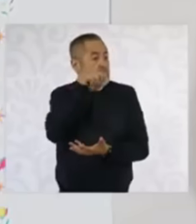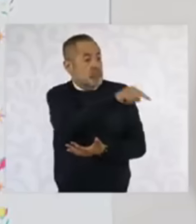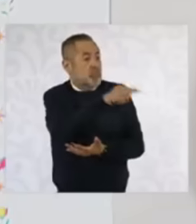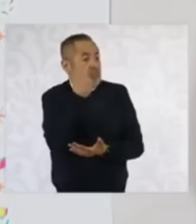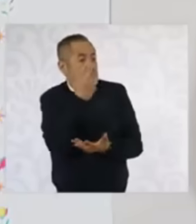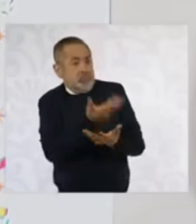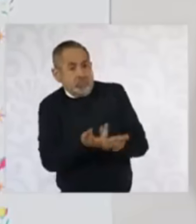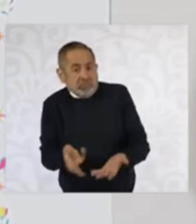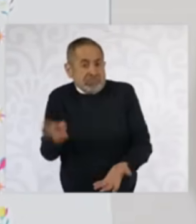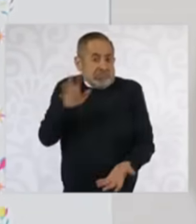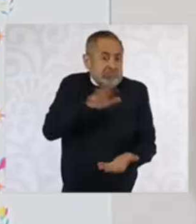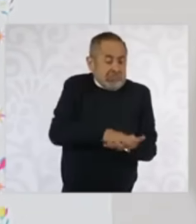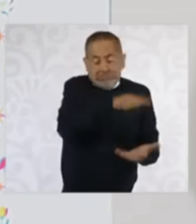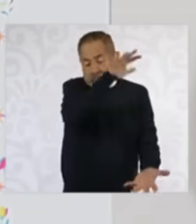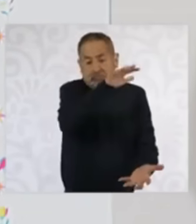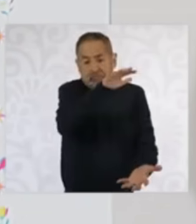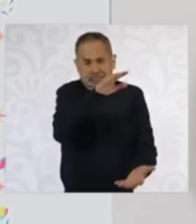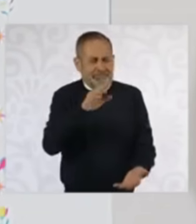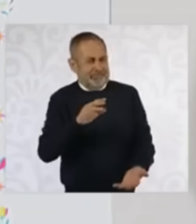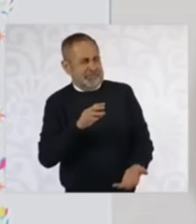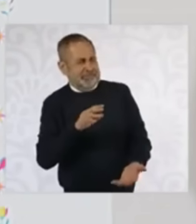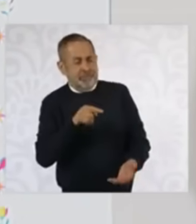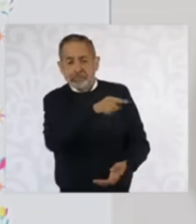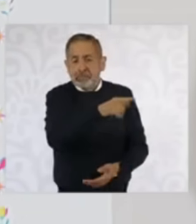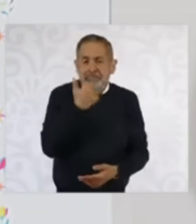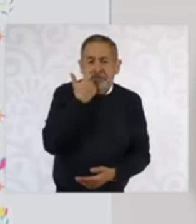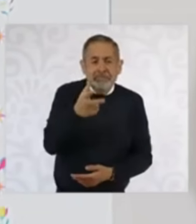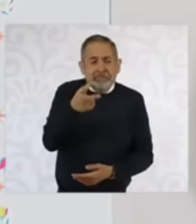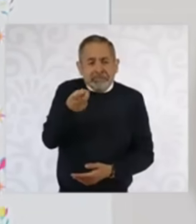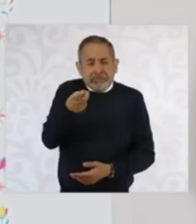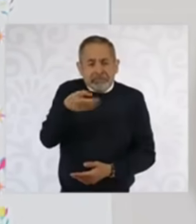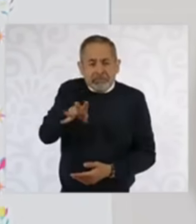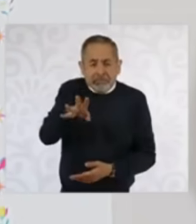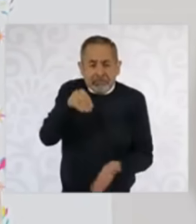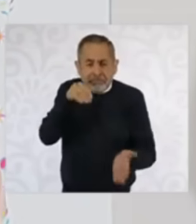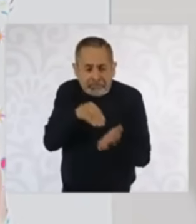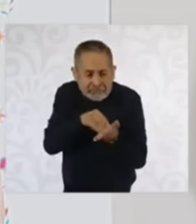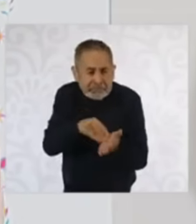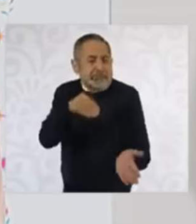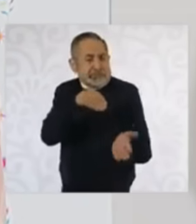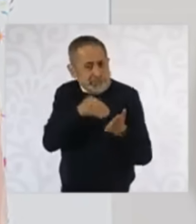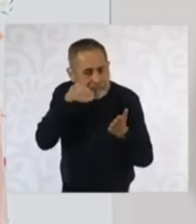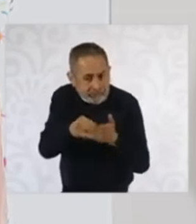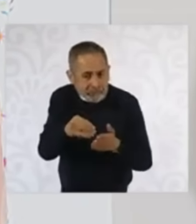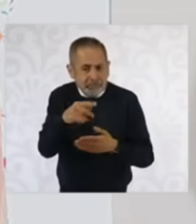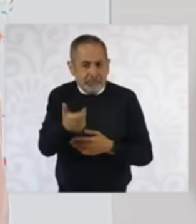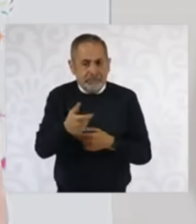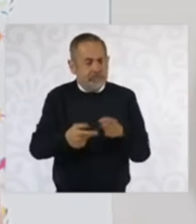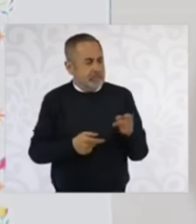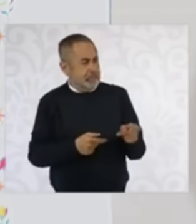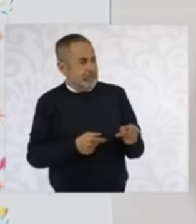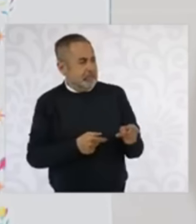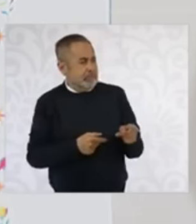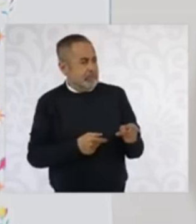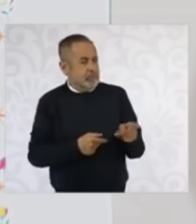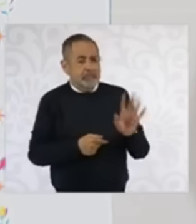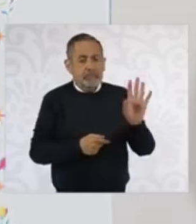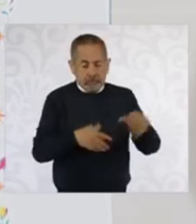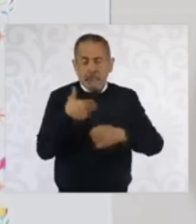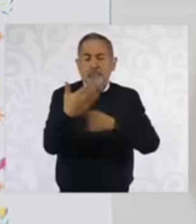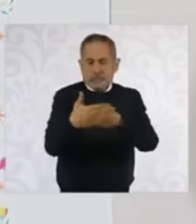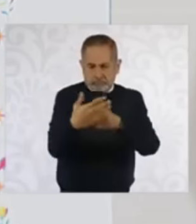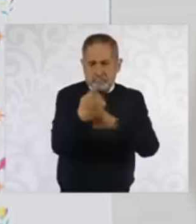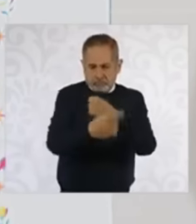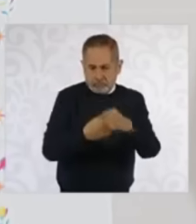39,000 millones de pesos lo que están pidiendo ahora si va a haber una elección el